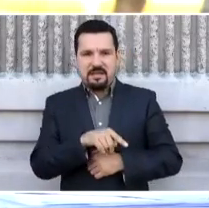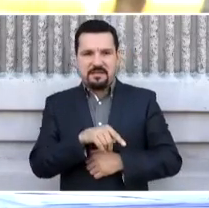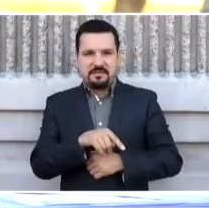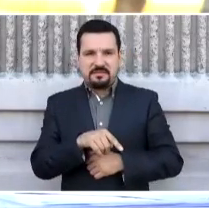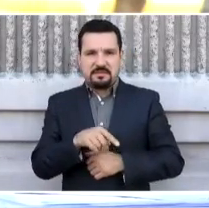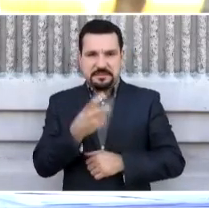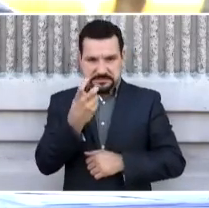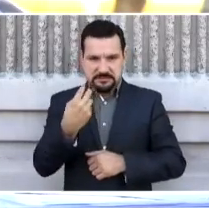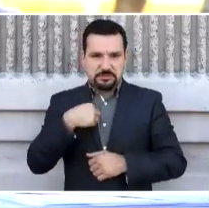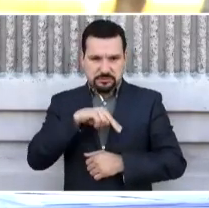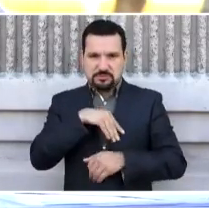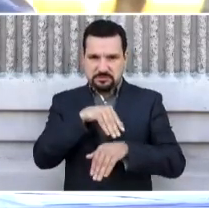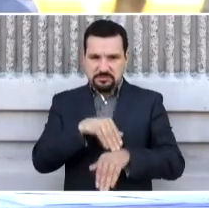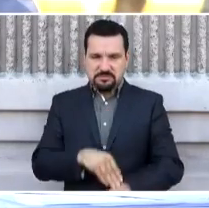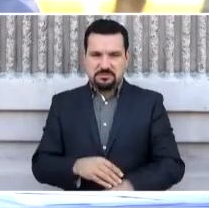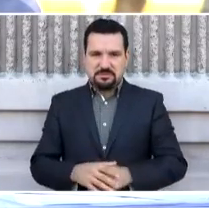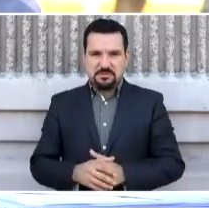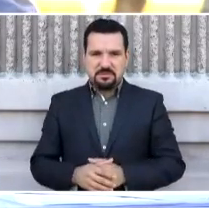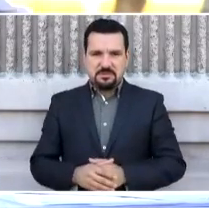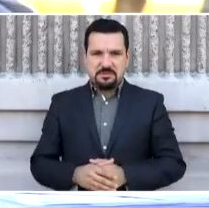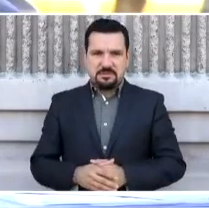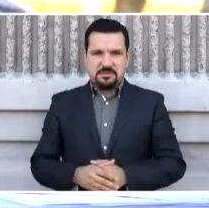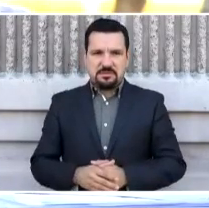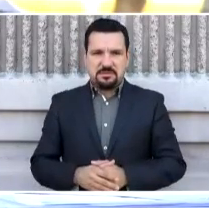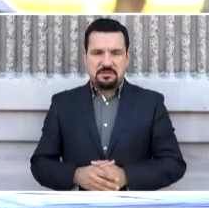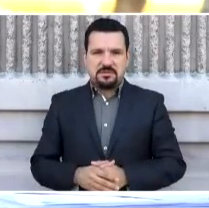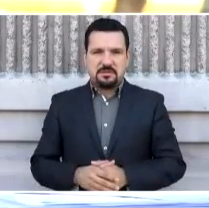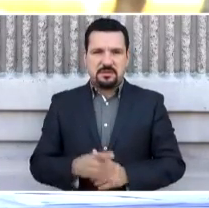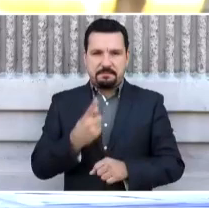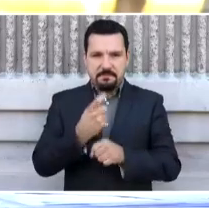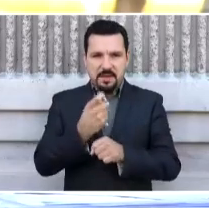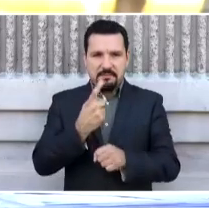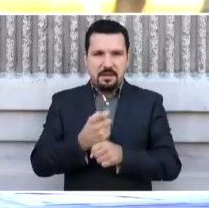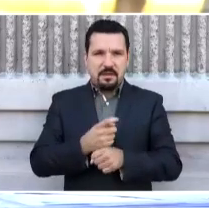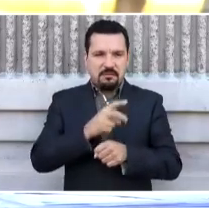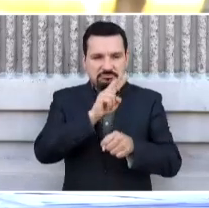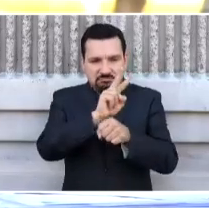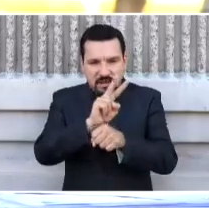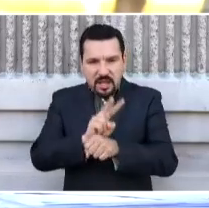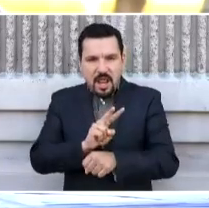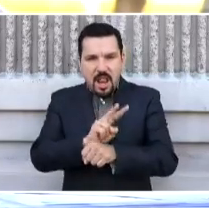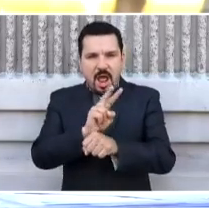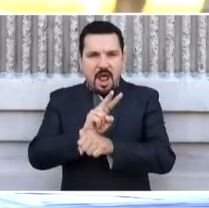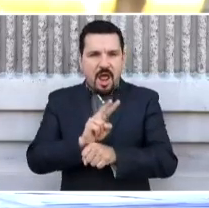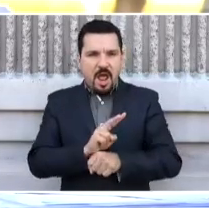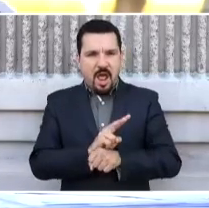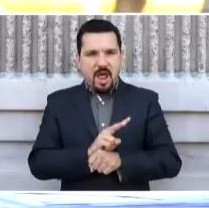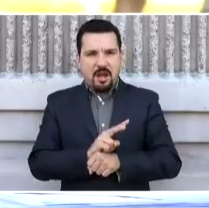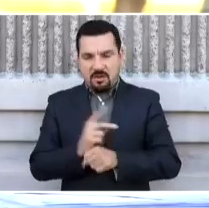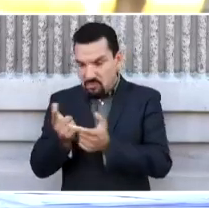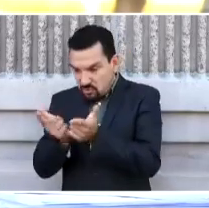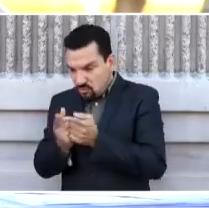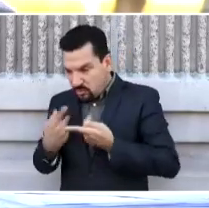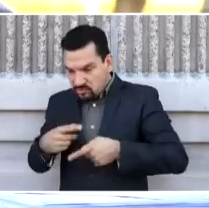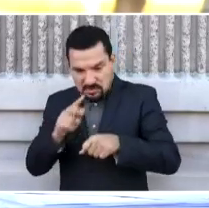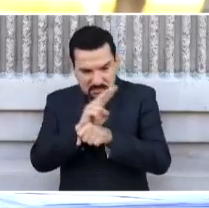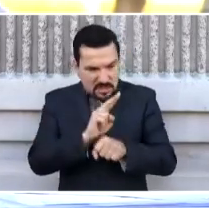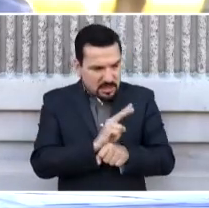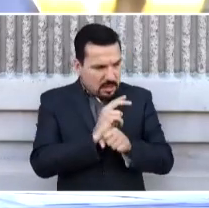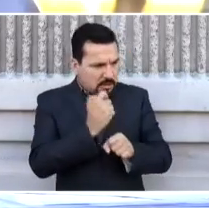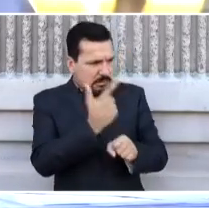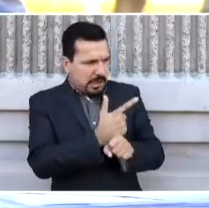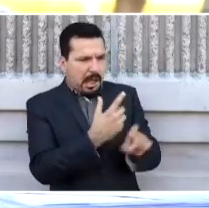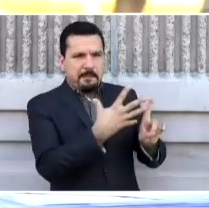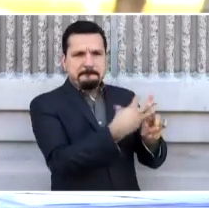esto lo vamos a cumplir, que tengamos un sistema de vigilancia epidemiológica que identifique oportunamente